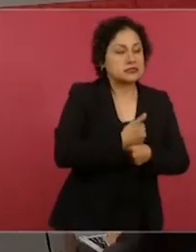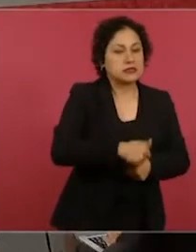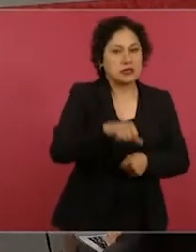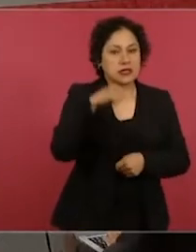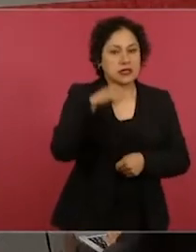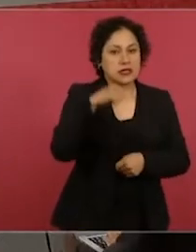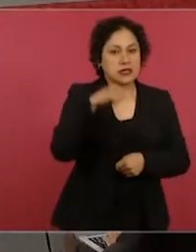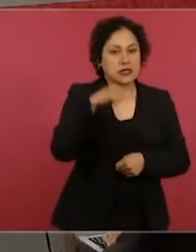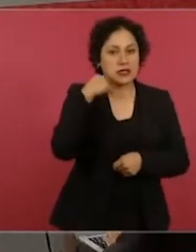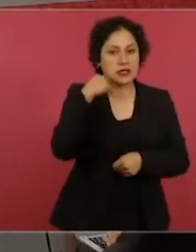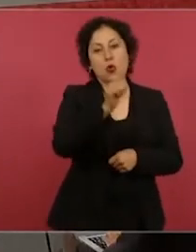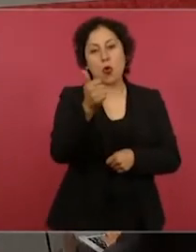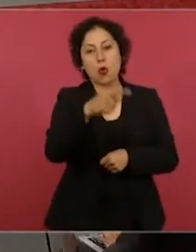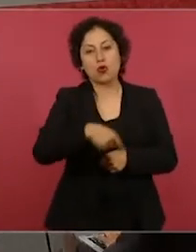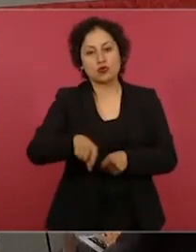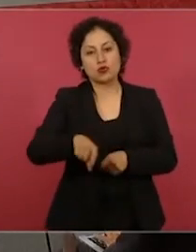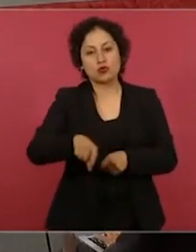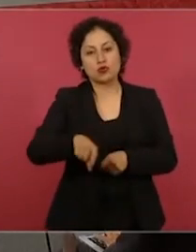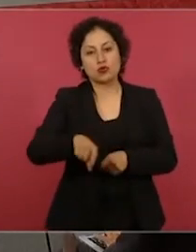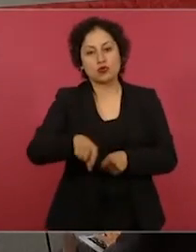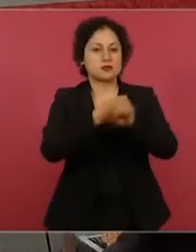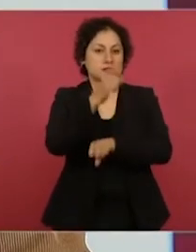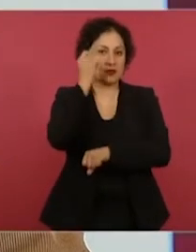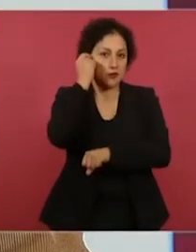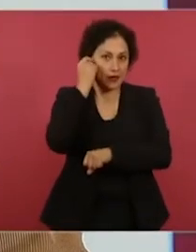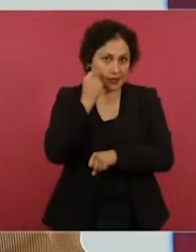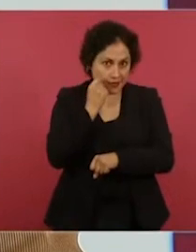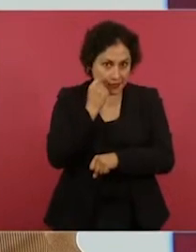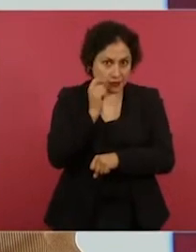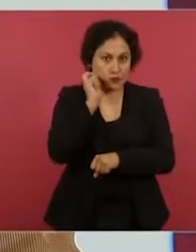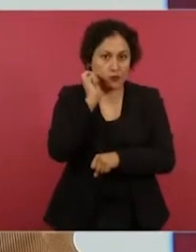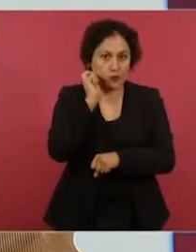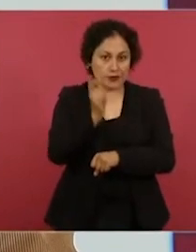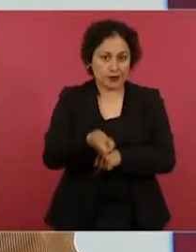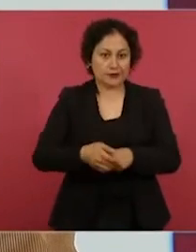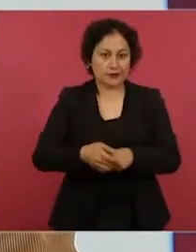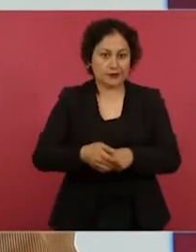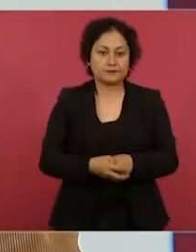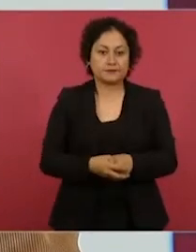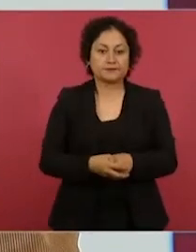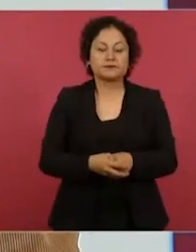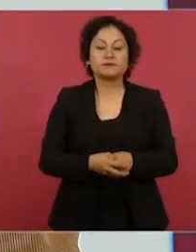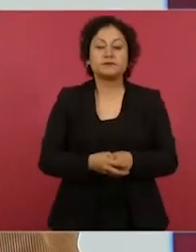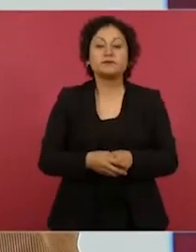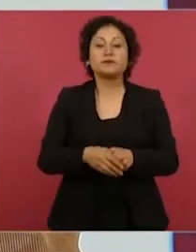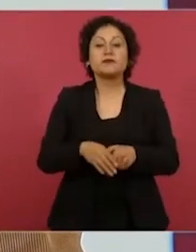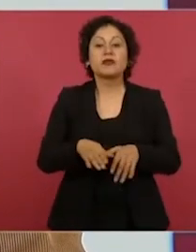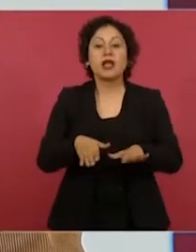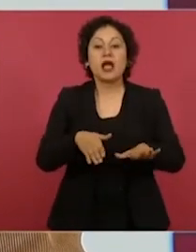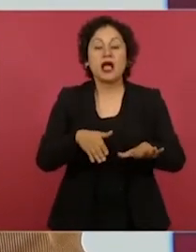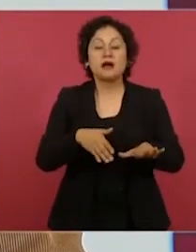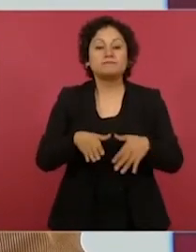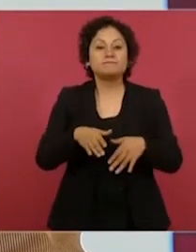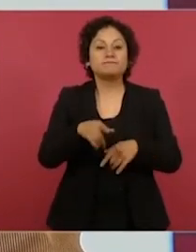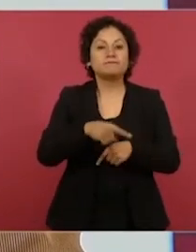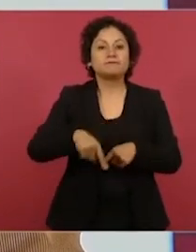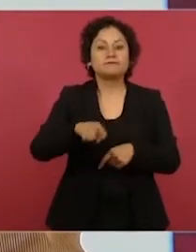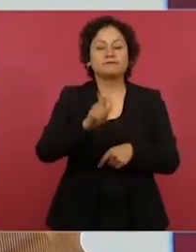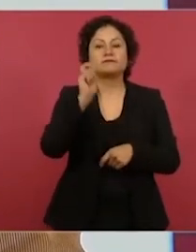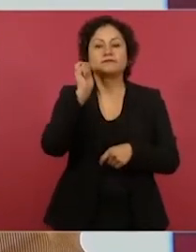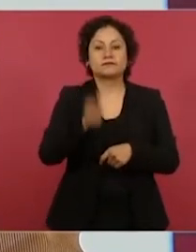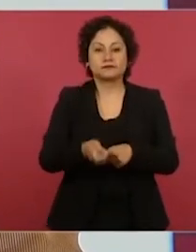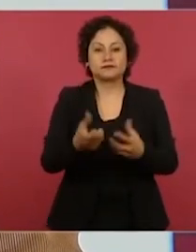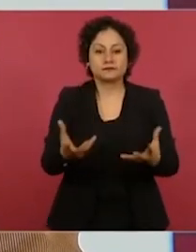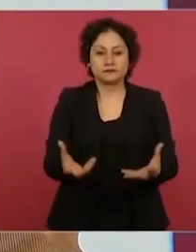costa guerrerense, maratón del que se pudo recuperar más de